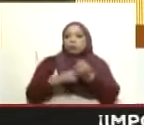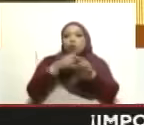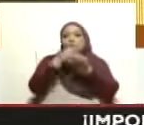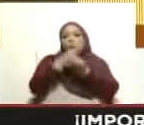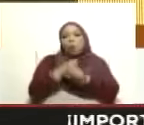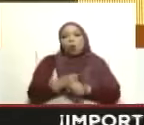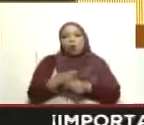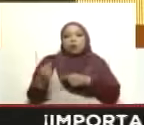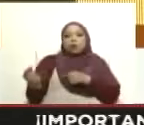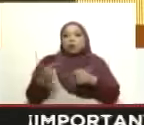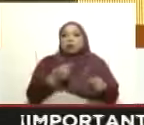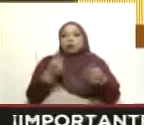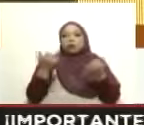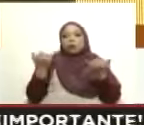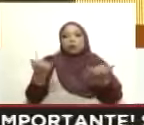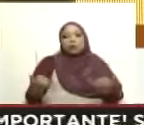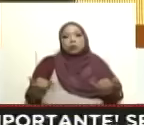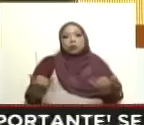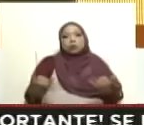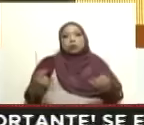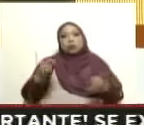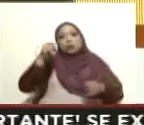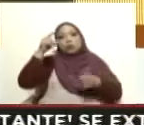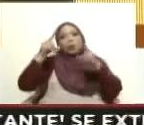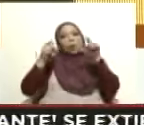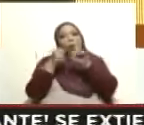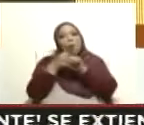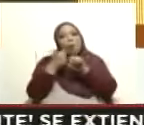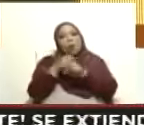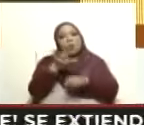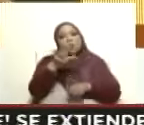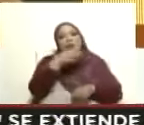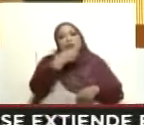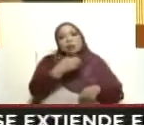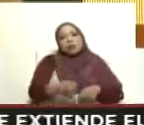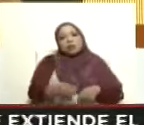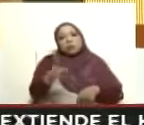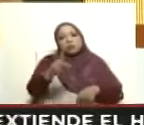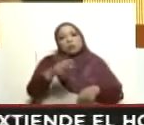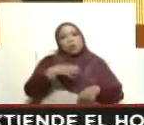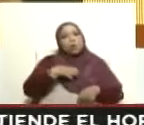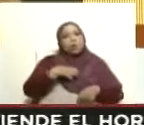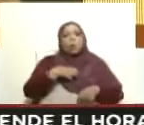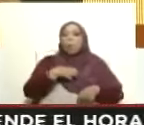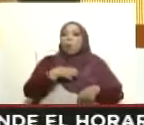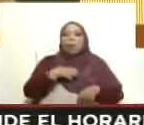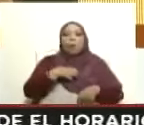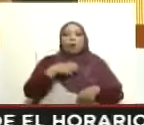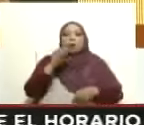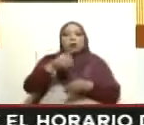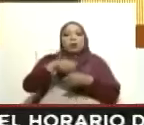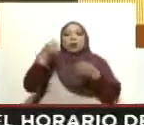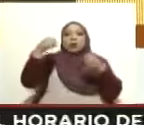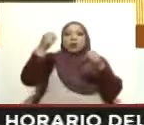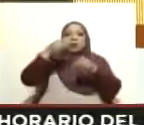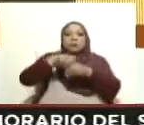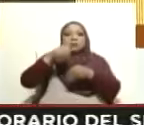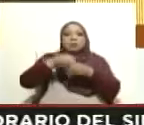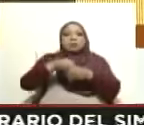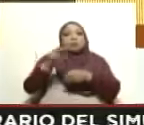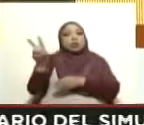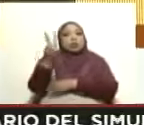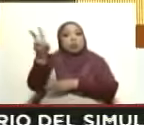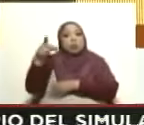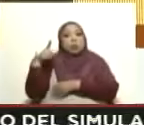y tú le pías decir Bueno pero ven el 3 de diciembre aar Claro que vengo el 3 de diciembre pero de aquí no me muevo hasta que no vote me dijo una señora en el valle di no